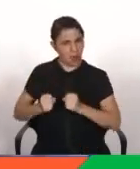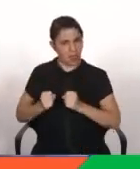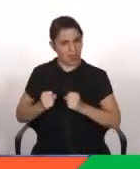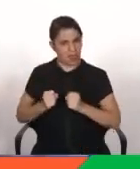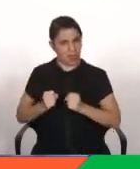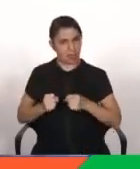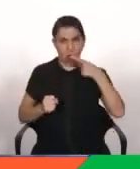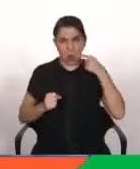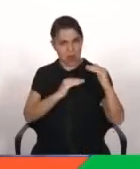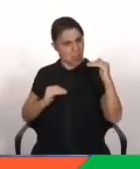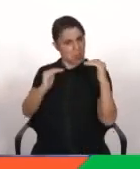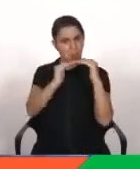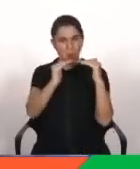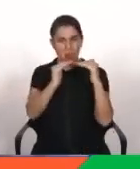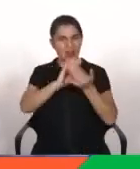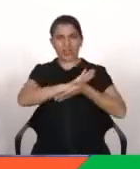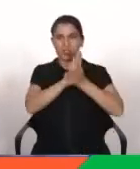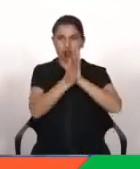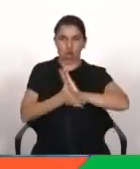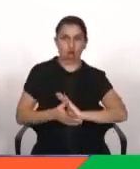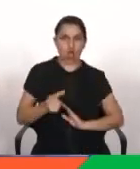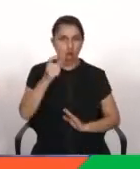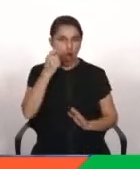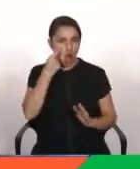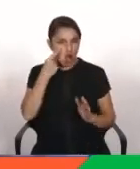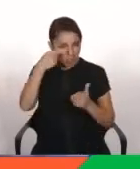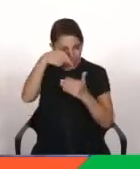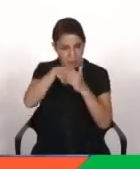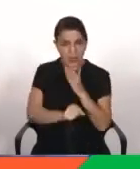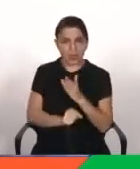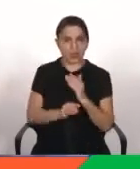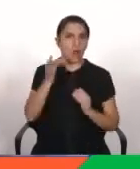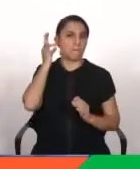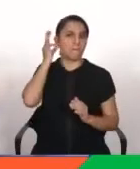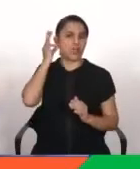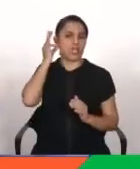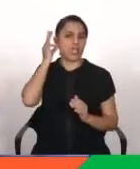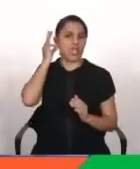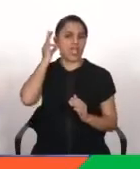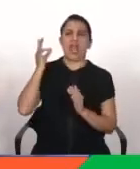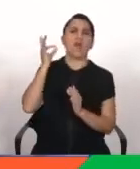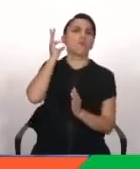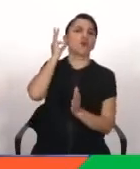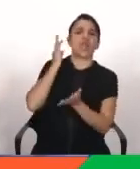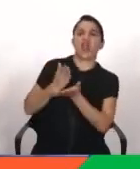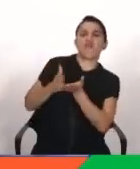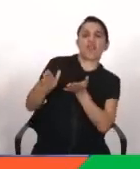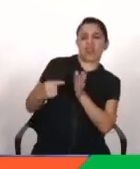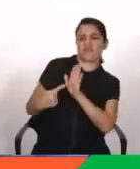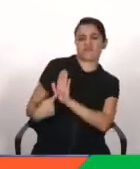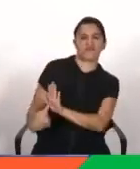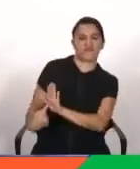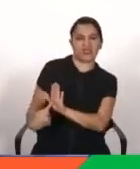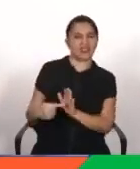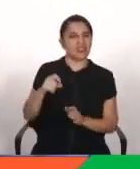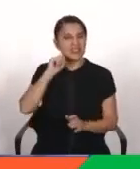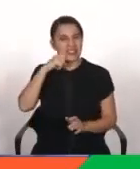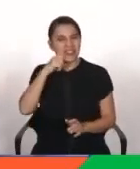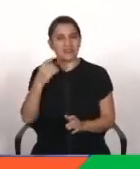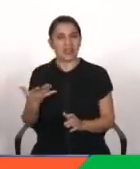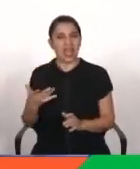del conocimiento, que se las haya excluido por tanto tiempo, en el fondo es estar desperdiciando también las